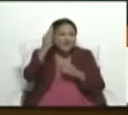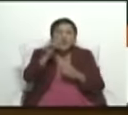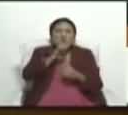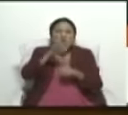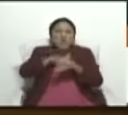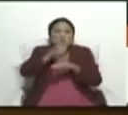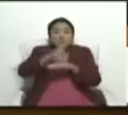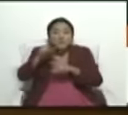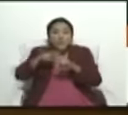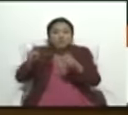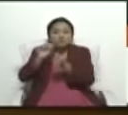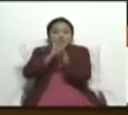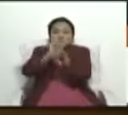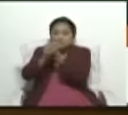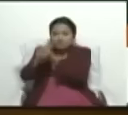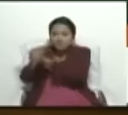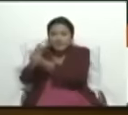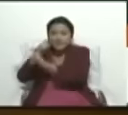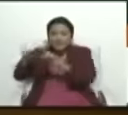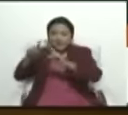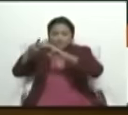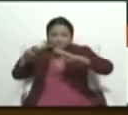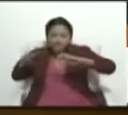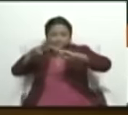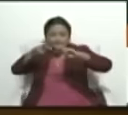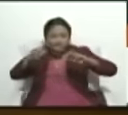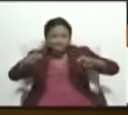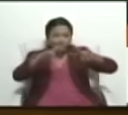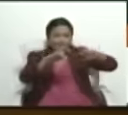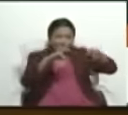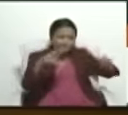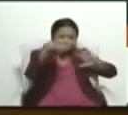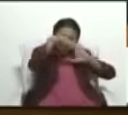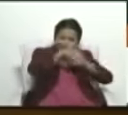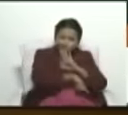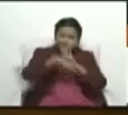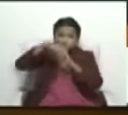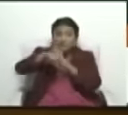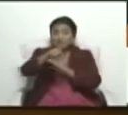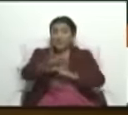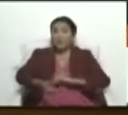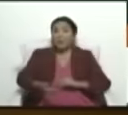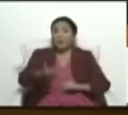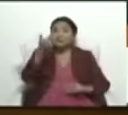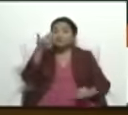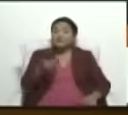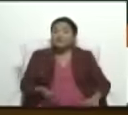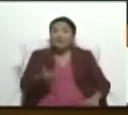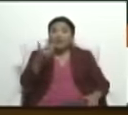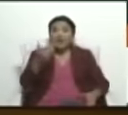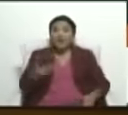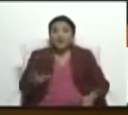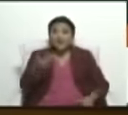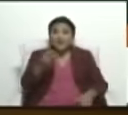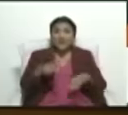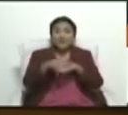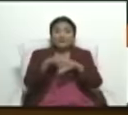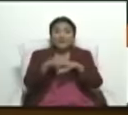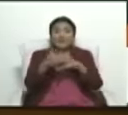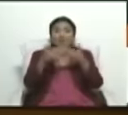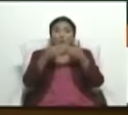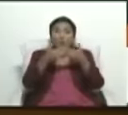la línea de investigación era impecable. Gracias a la experticia forense, vean lo importante de tener un Ministerio